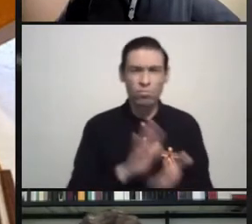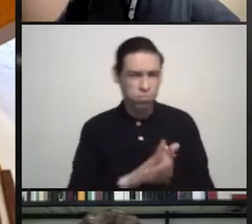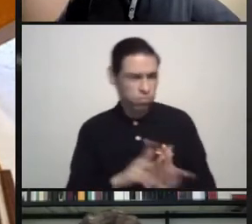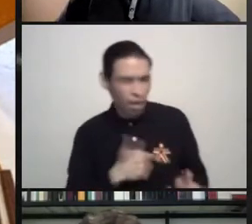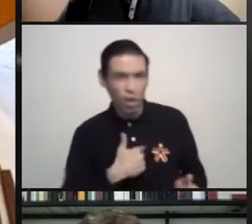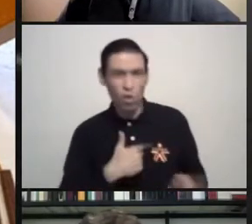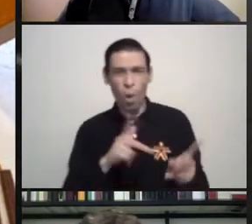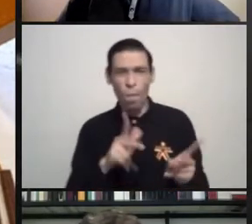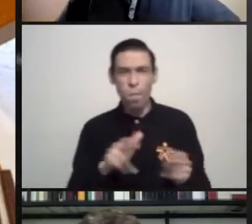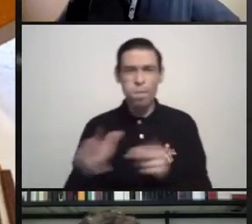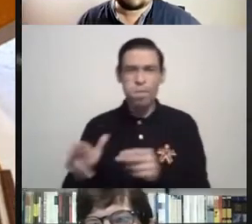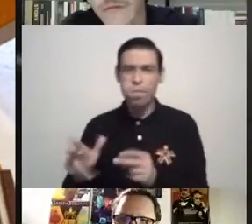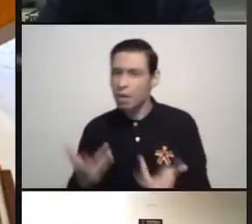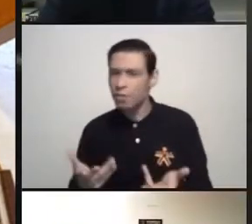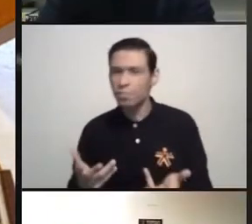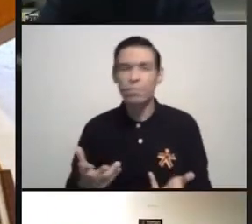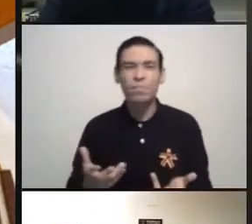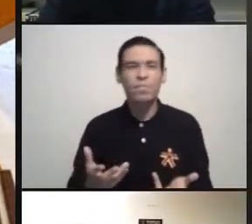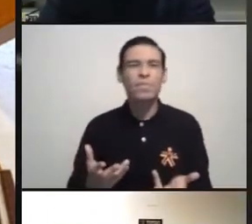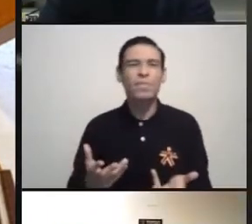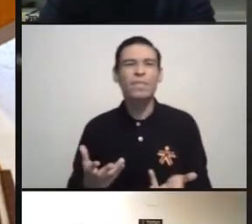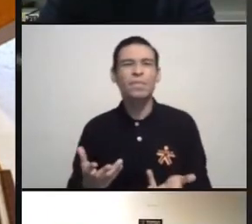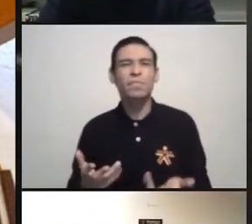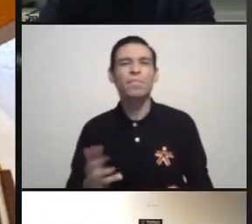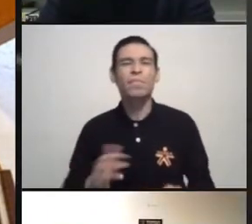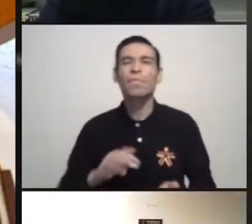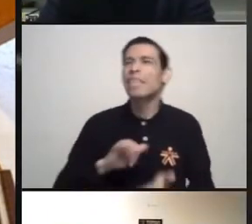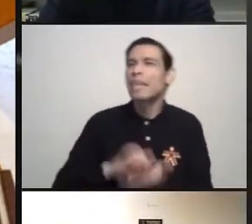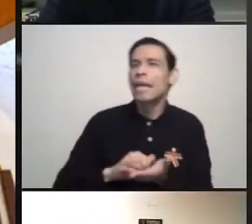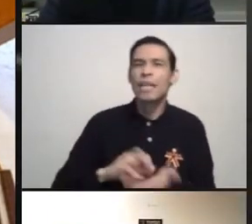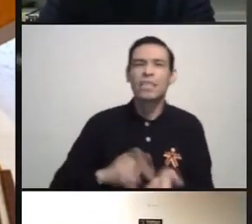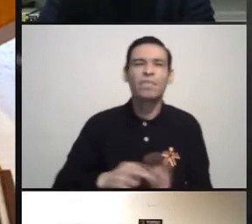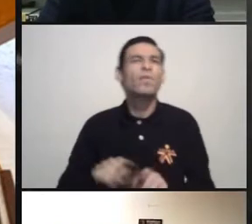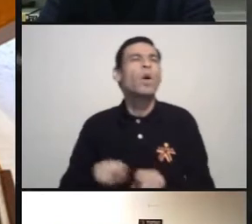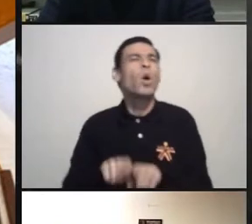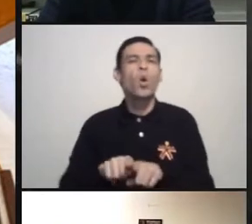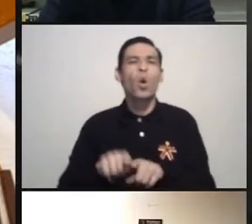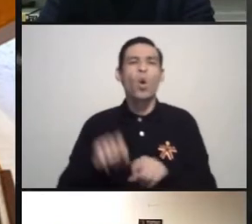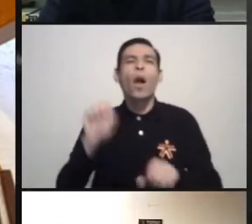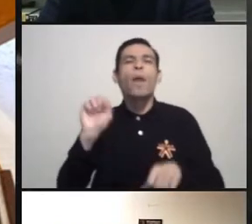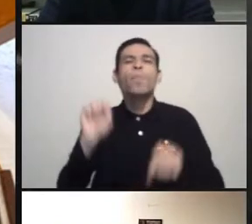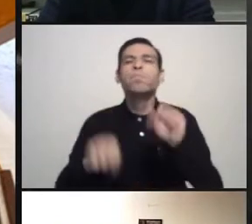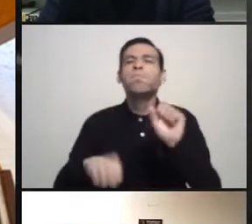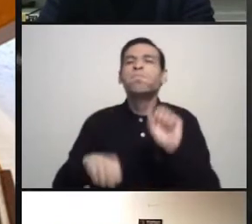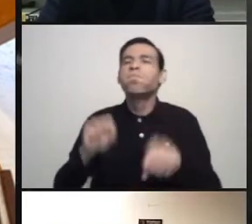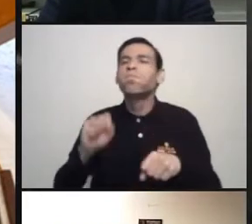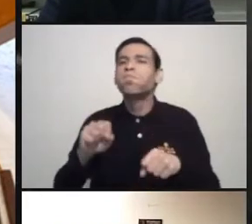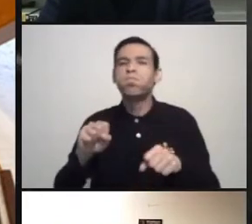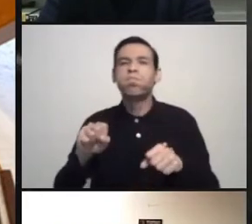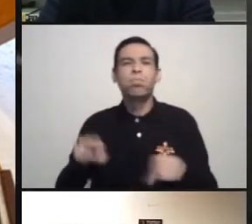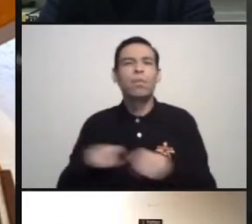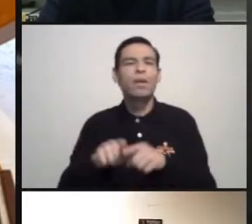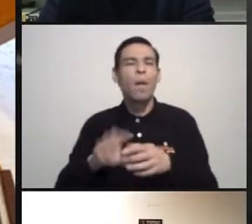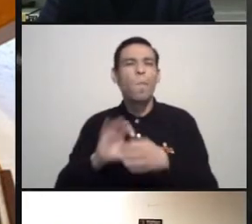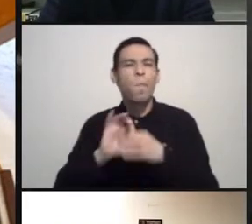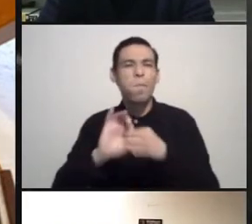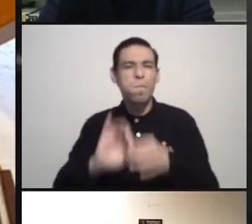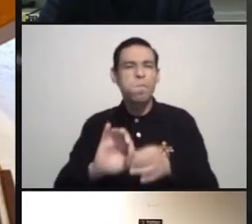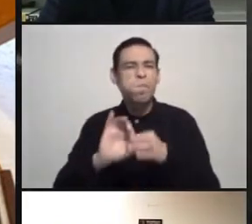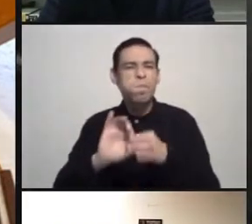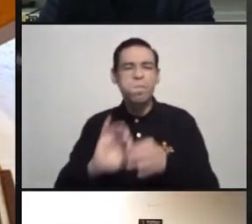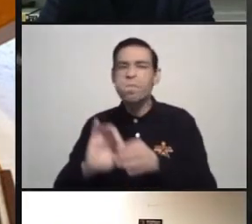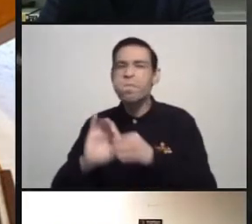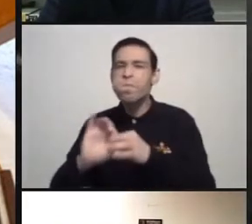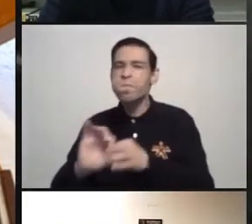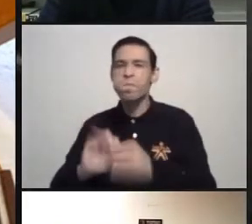toco guitarra, metámosle la música. Hermano, creo que hoy las posibilidades están abiertas a unirse a la gente con la que uno